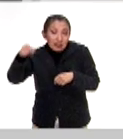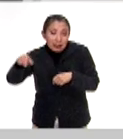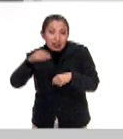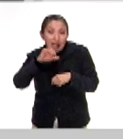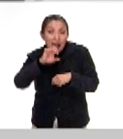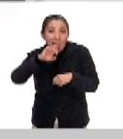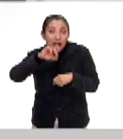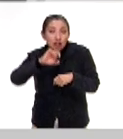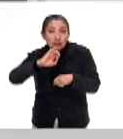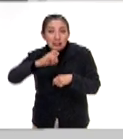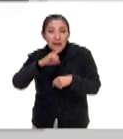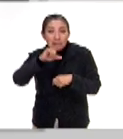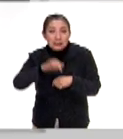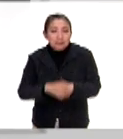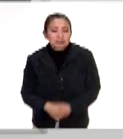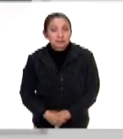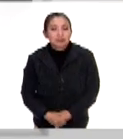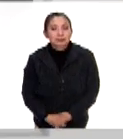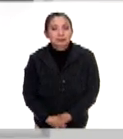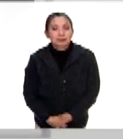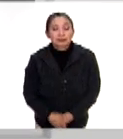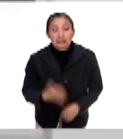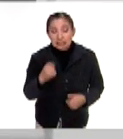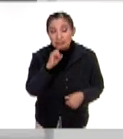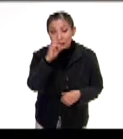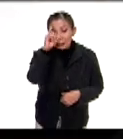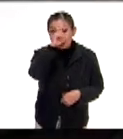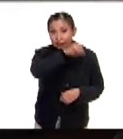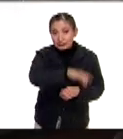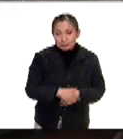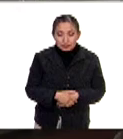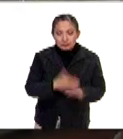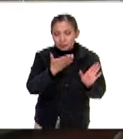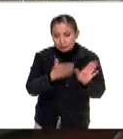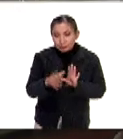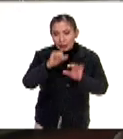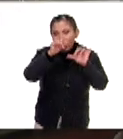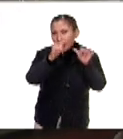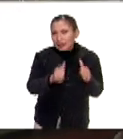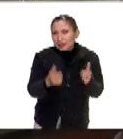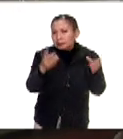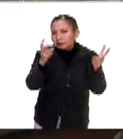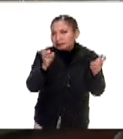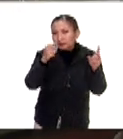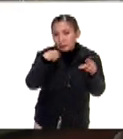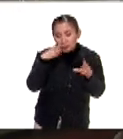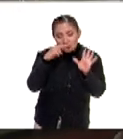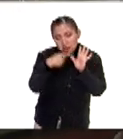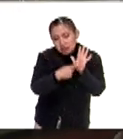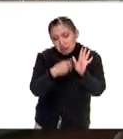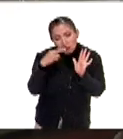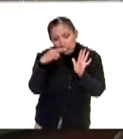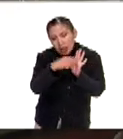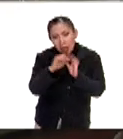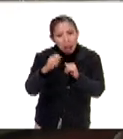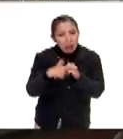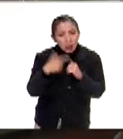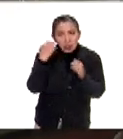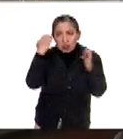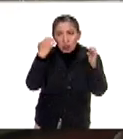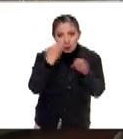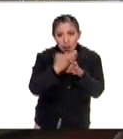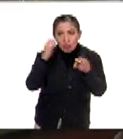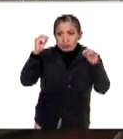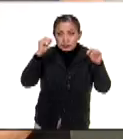también a Carlos Chávez como funcionario, ¿no? Sí, que es bastante difícil. Y en términos artísticos, ¿te reveló algo más ahora todo con la muestra